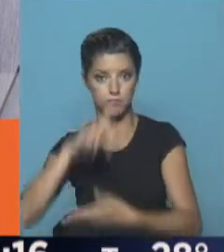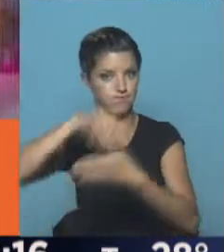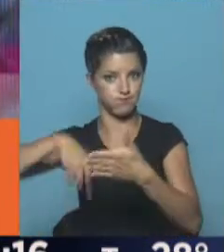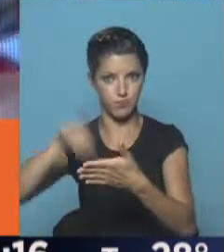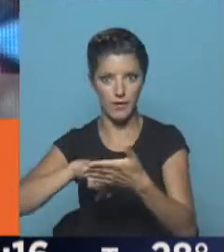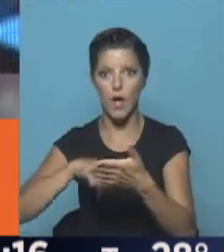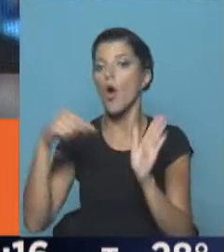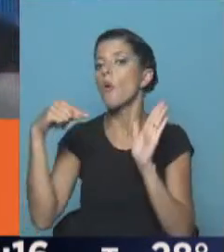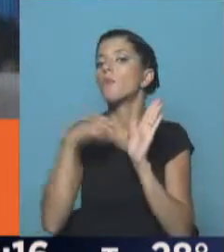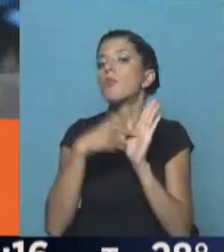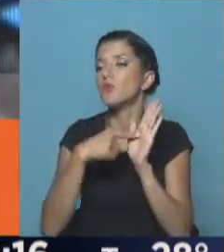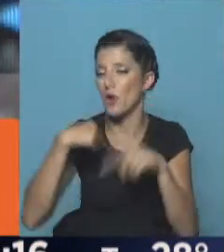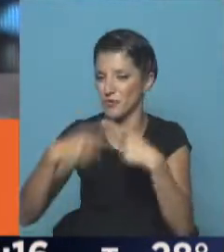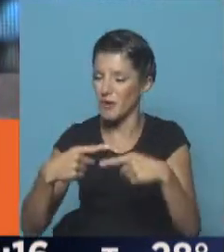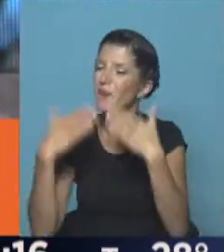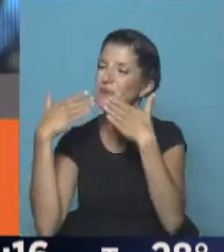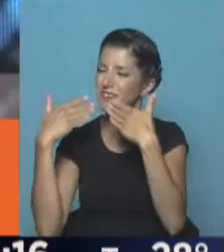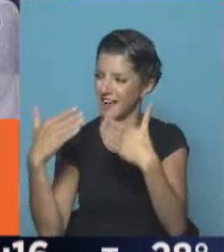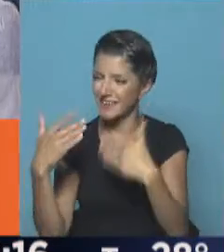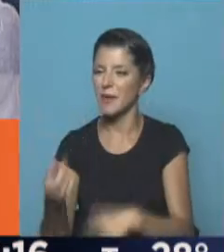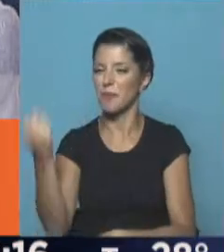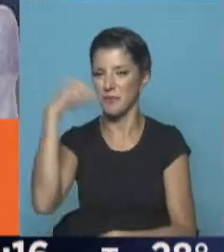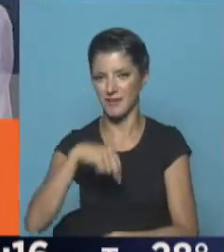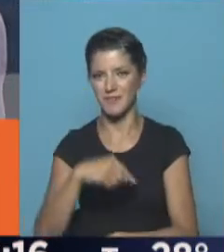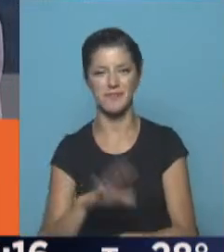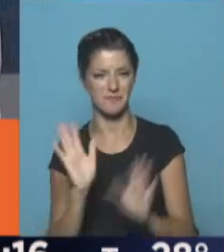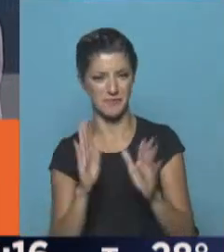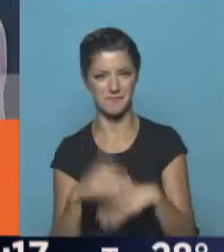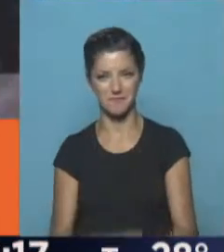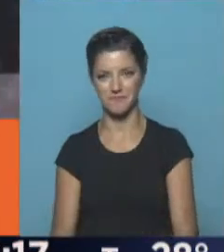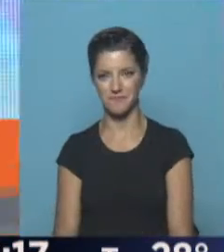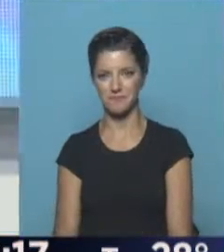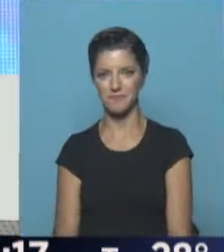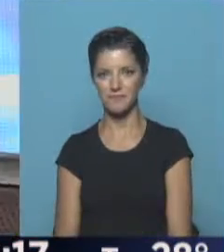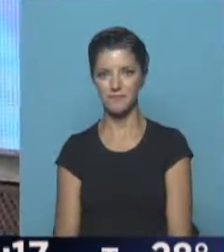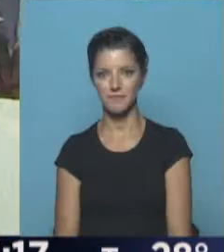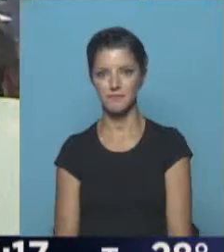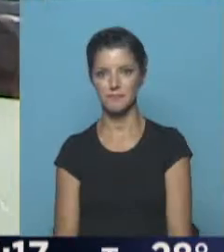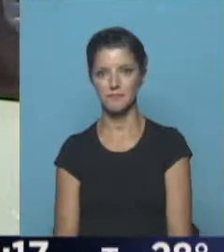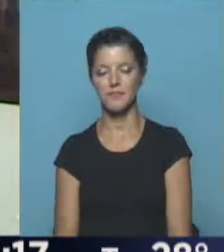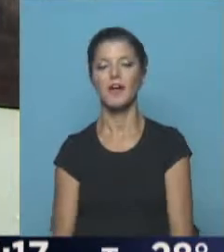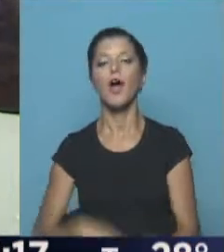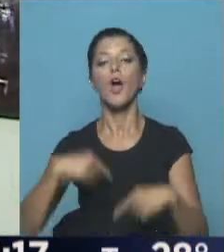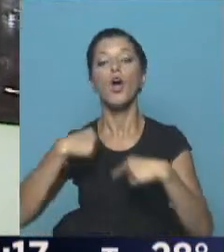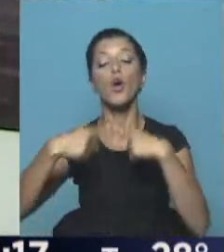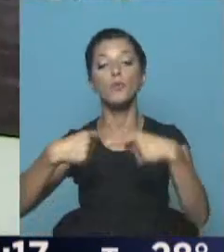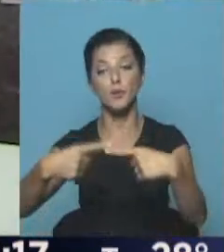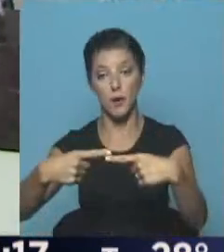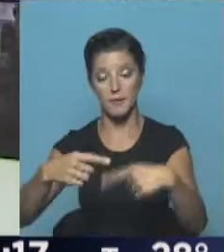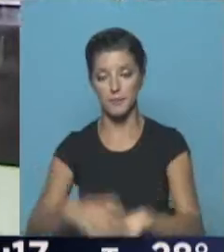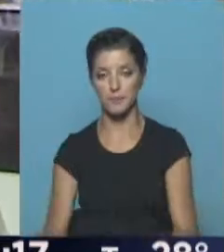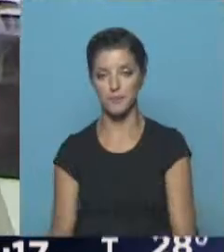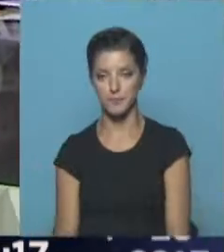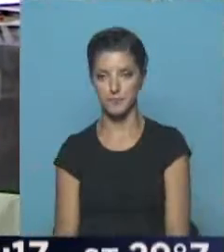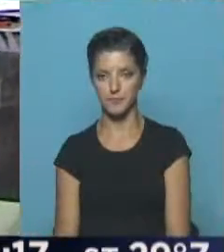continuará américas y te agradecemos muchísimo la visita por favor un gusto continuamos en este momento